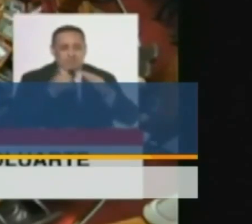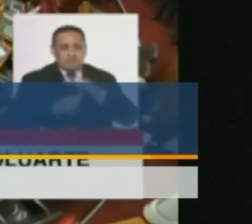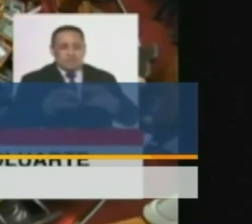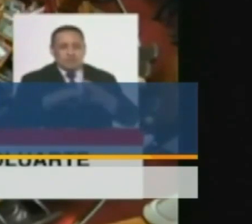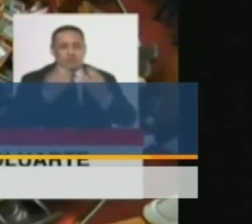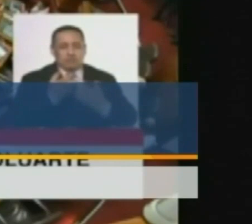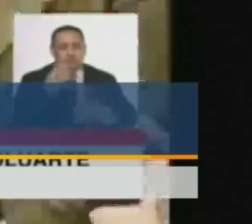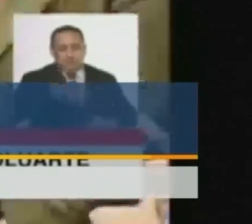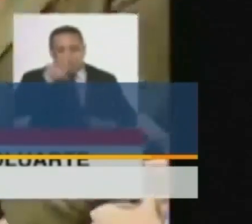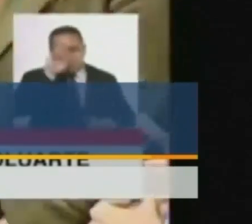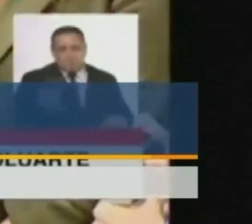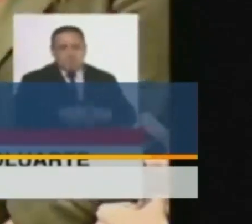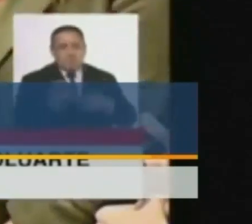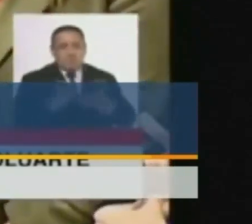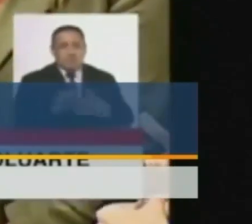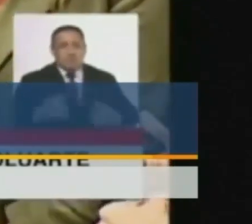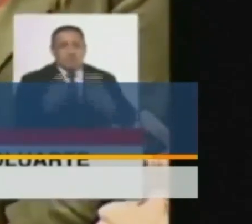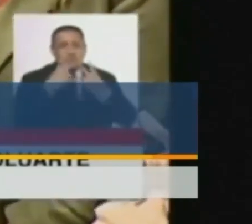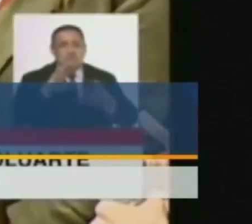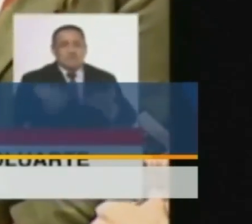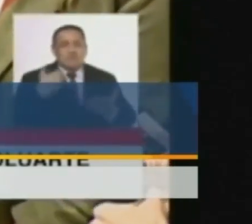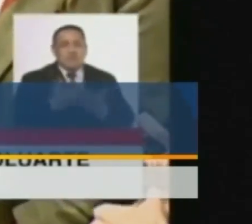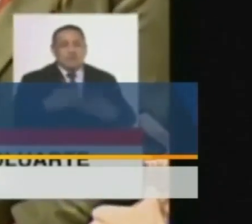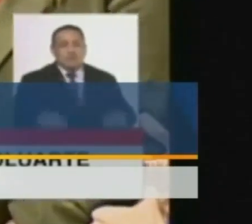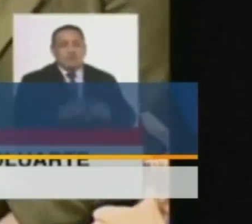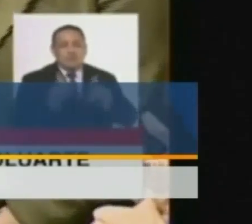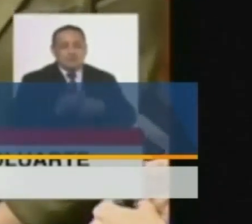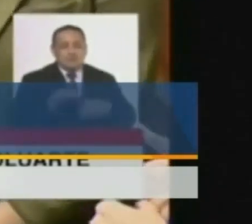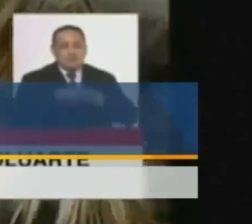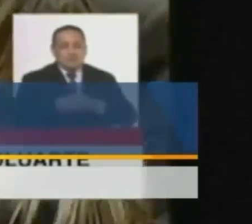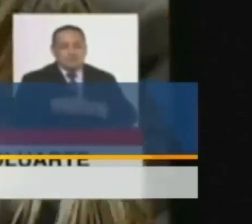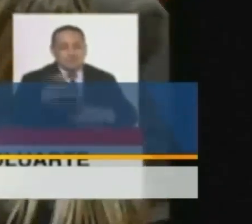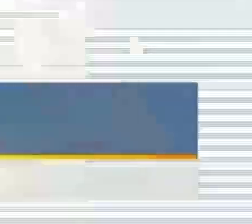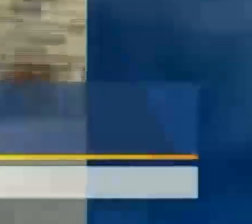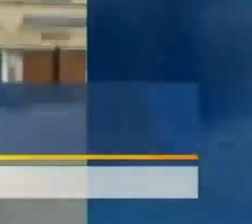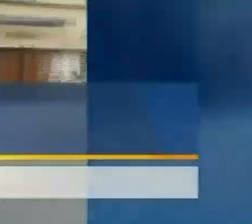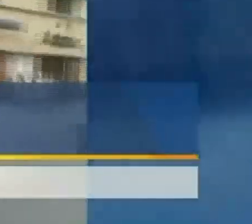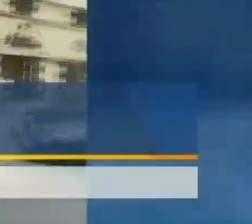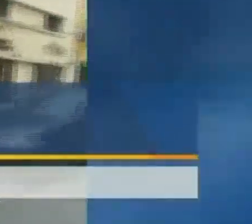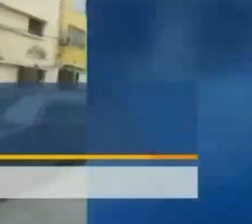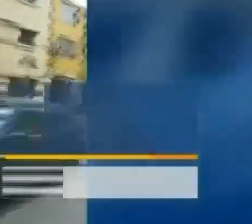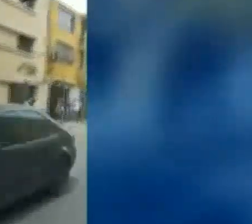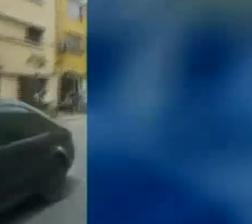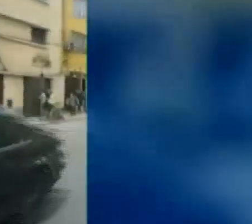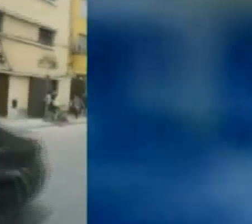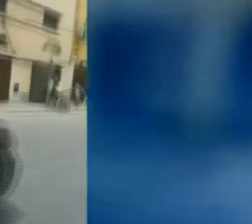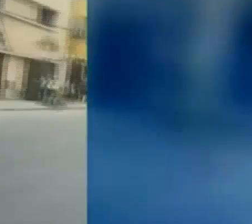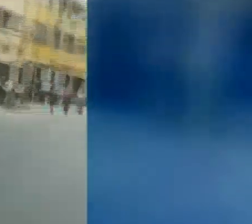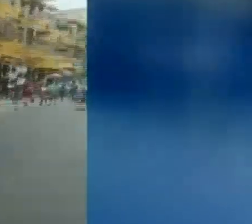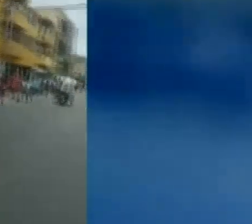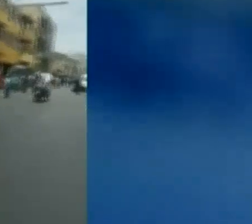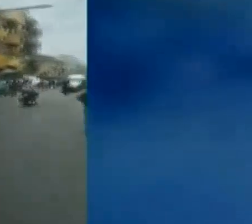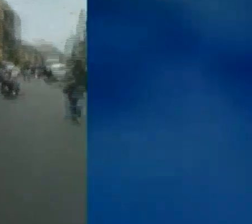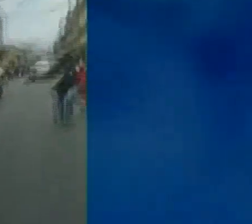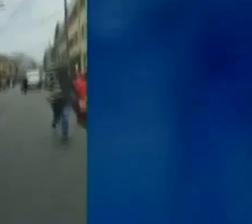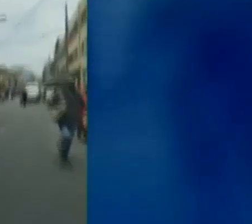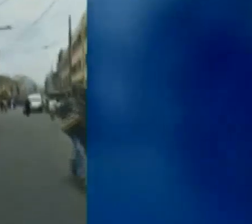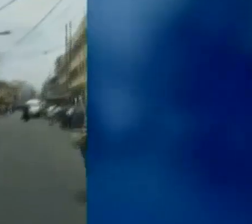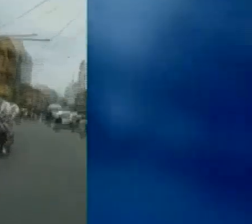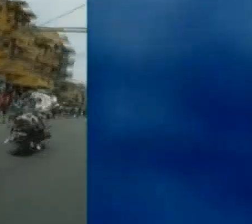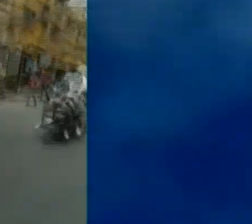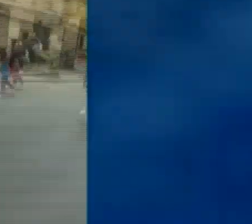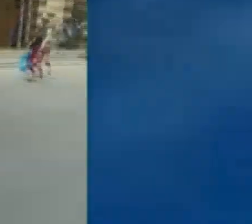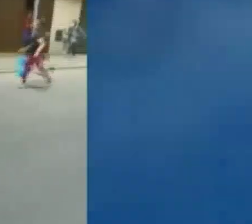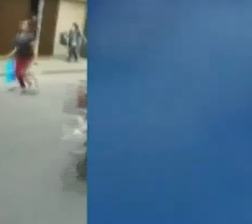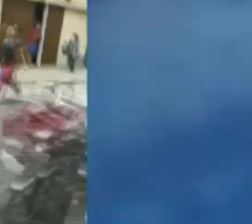Unidos desde un principio pues no apoyó esta decisión del presidente de Perú, y así